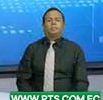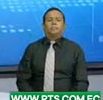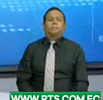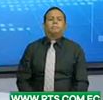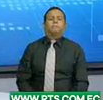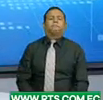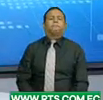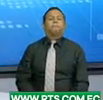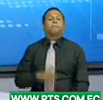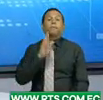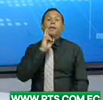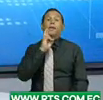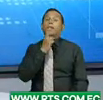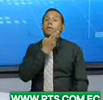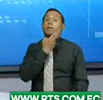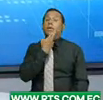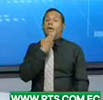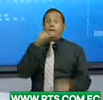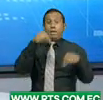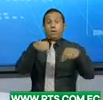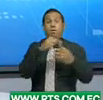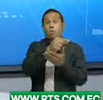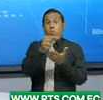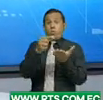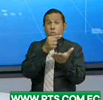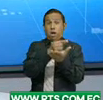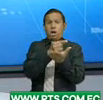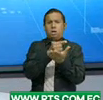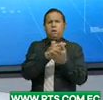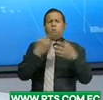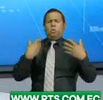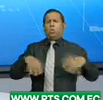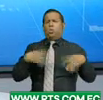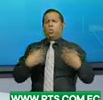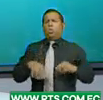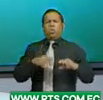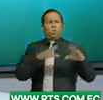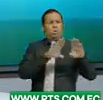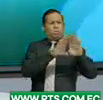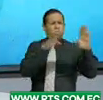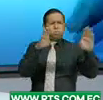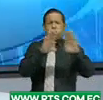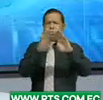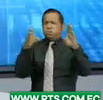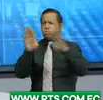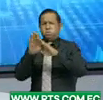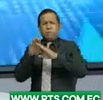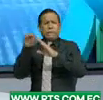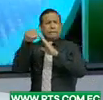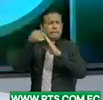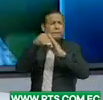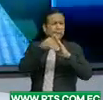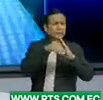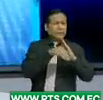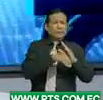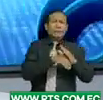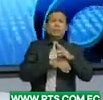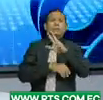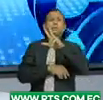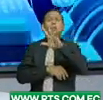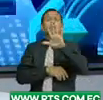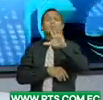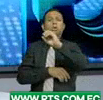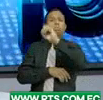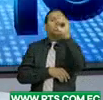Los restaurantes de la provincia del Guayas luchan por sobrevivir, ya que advierten que la reactivación ha sido lenta y al menos el 35% de